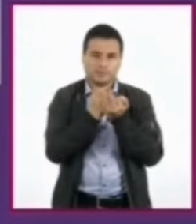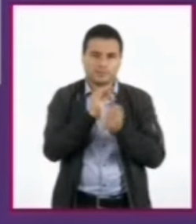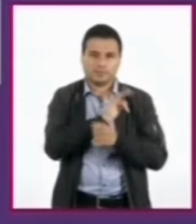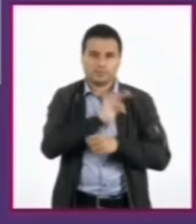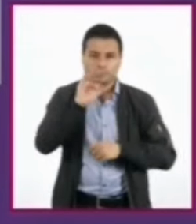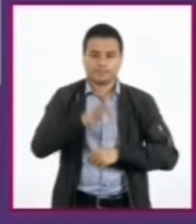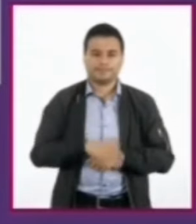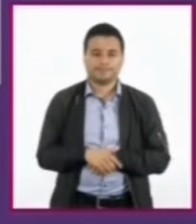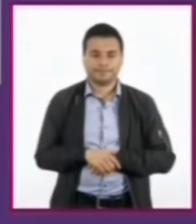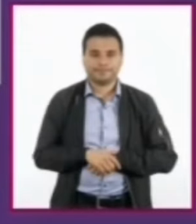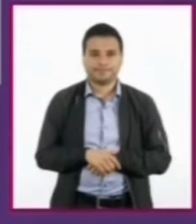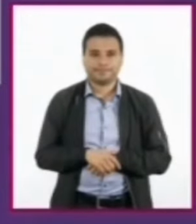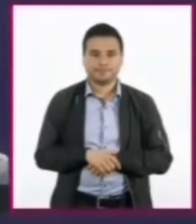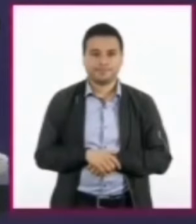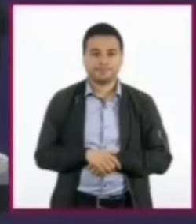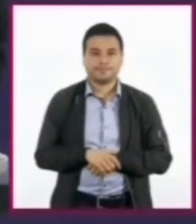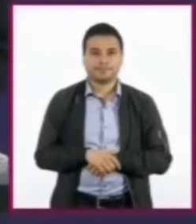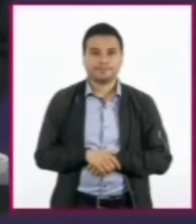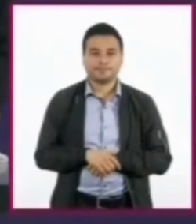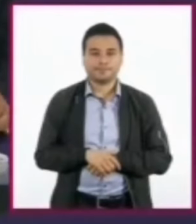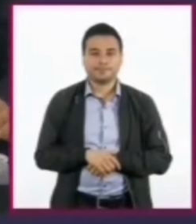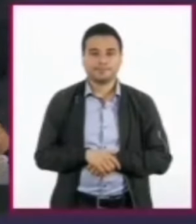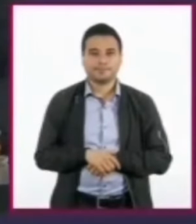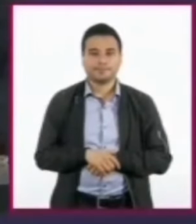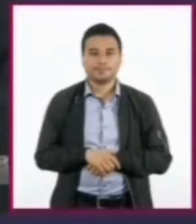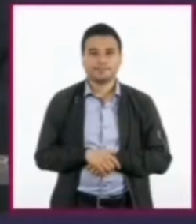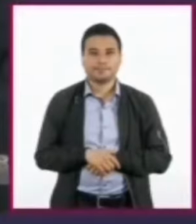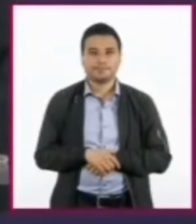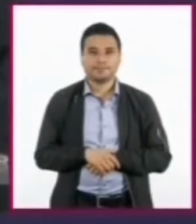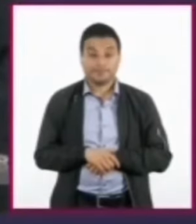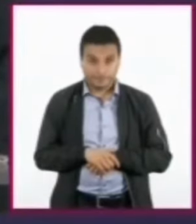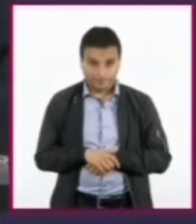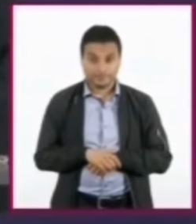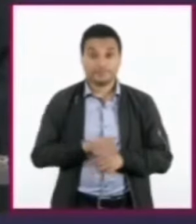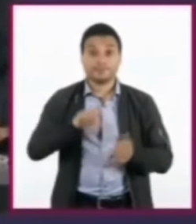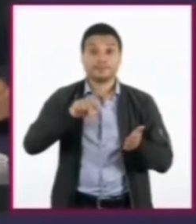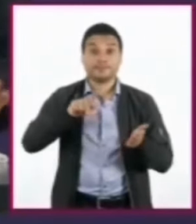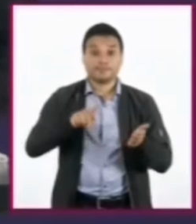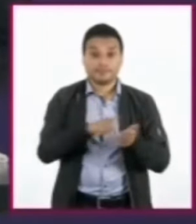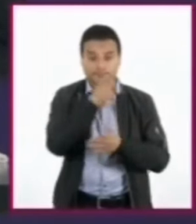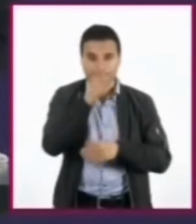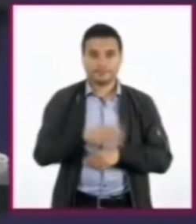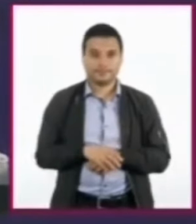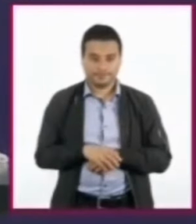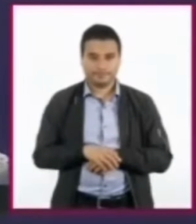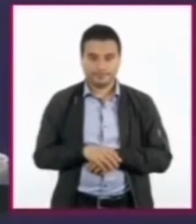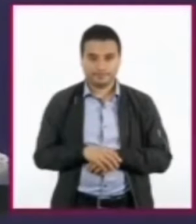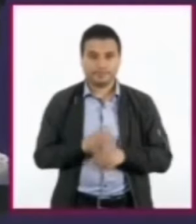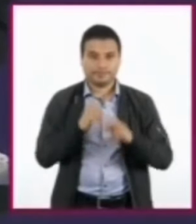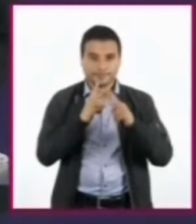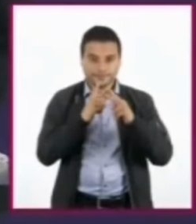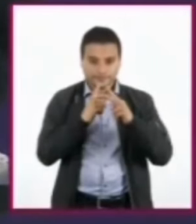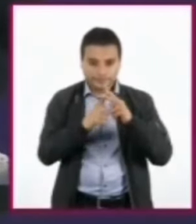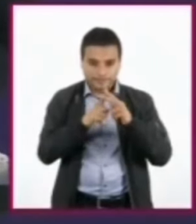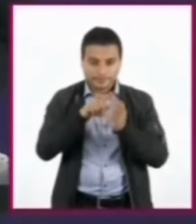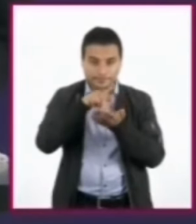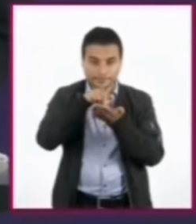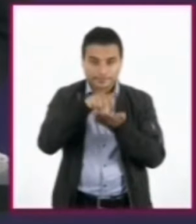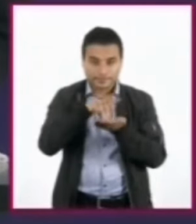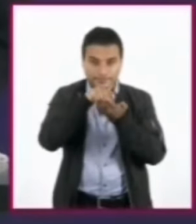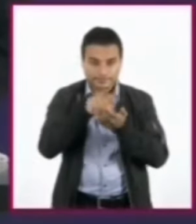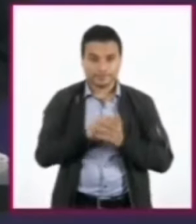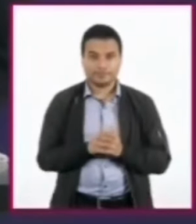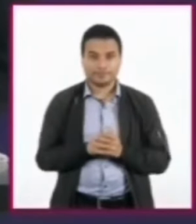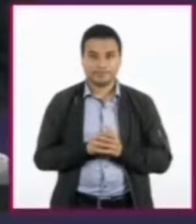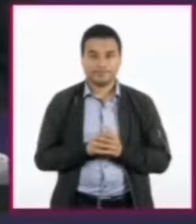tú tengas en casa. Volvemos a colocar el matraz en la balanza, el